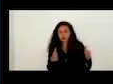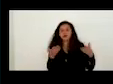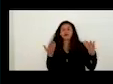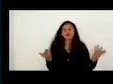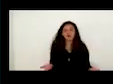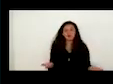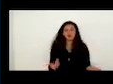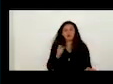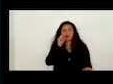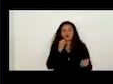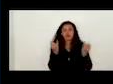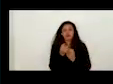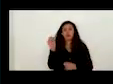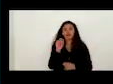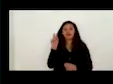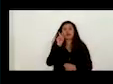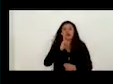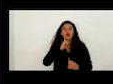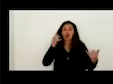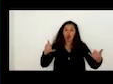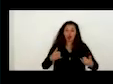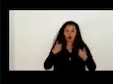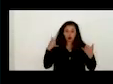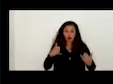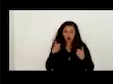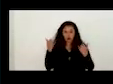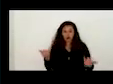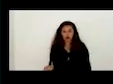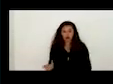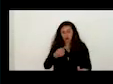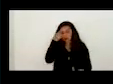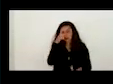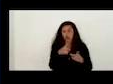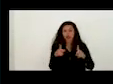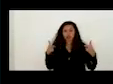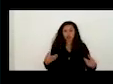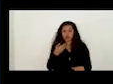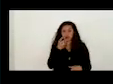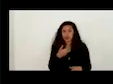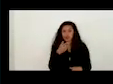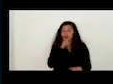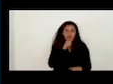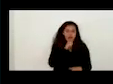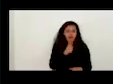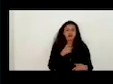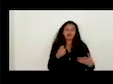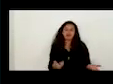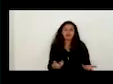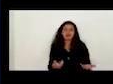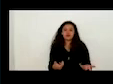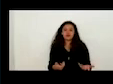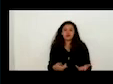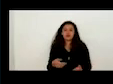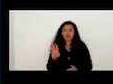cuenta también si es una mujer joven que no ha llegado al desarrollo óptimo que debería de tener. En muchas ocasiones el bebé